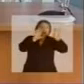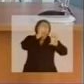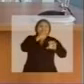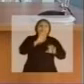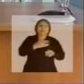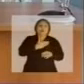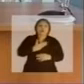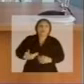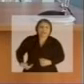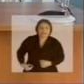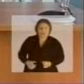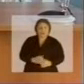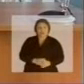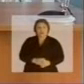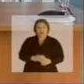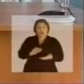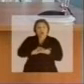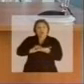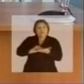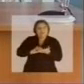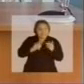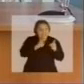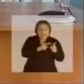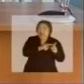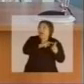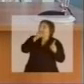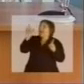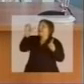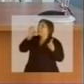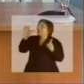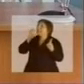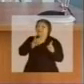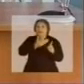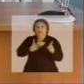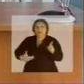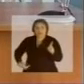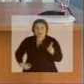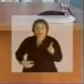Del Estado Desde las oficinas A las empresas Públicas